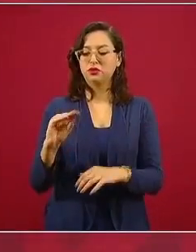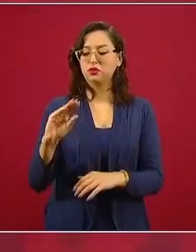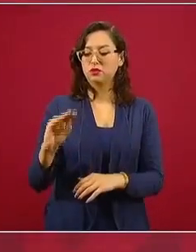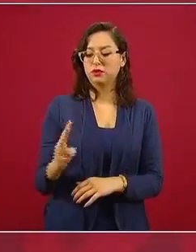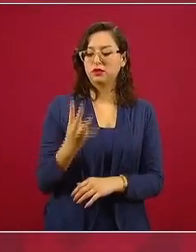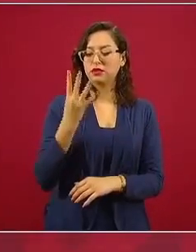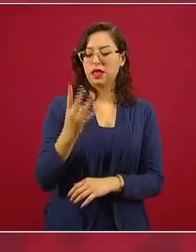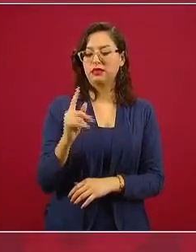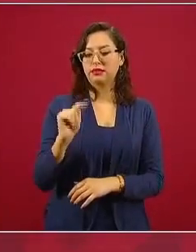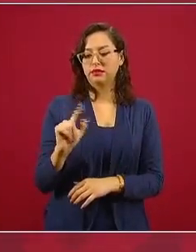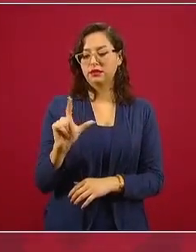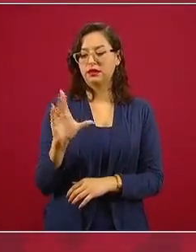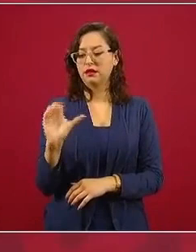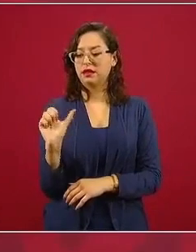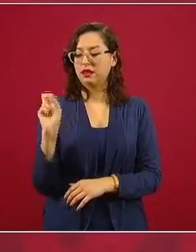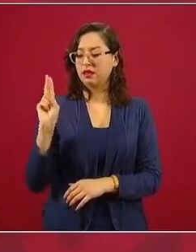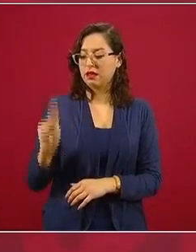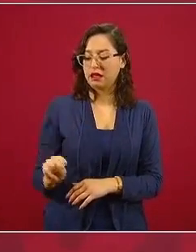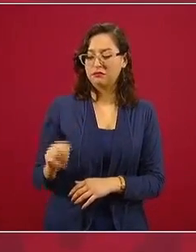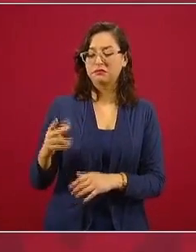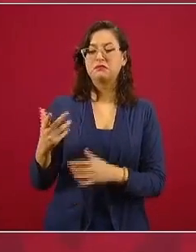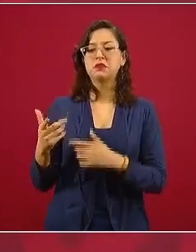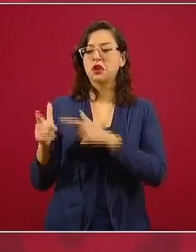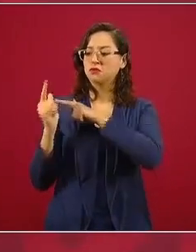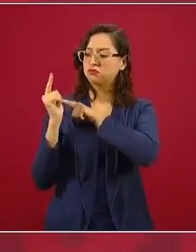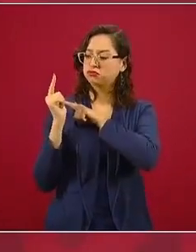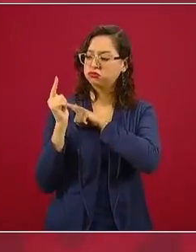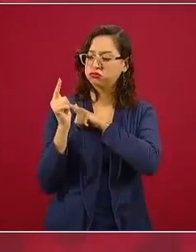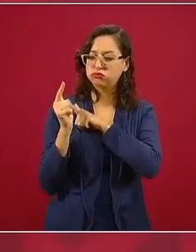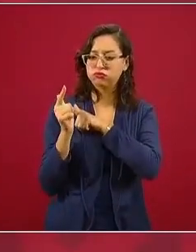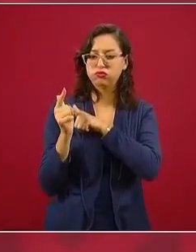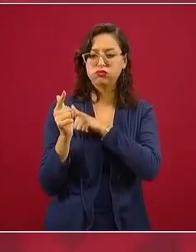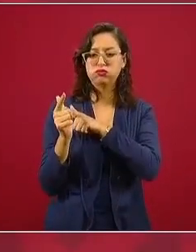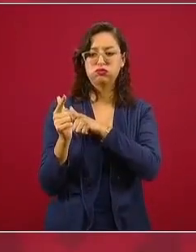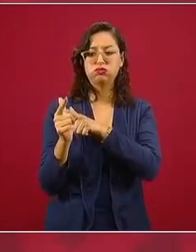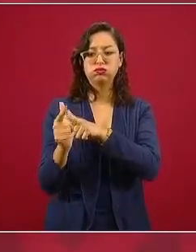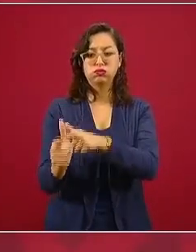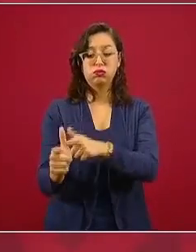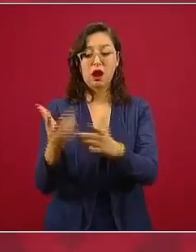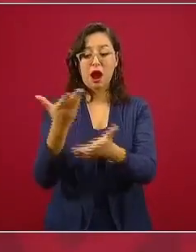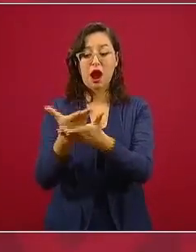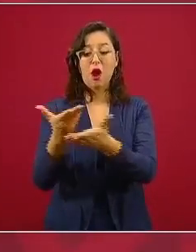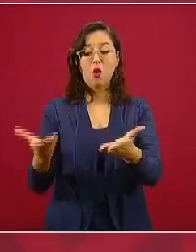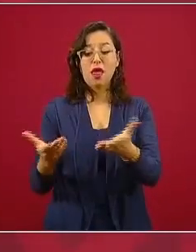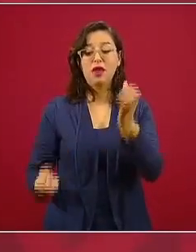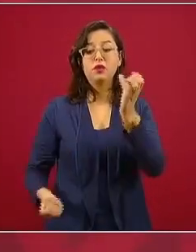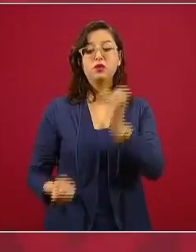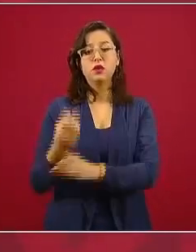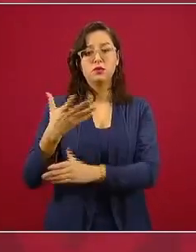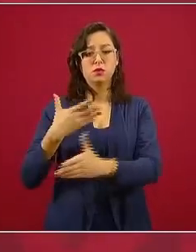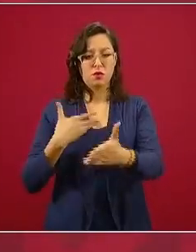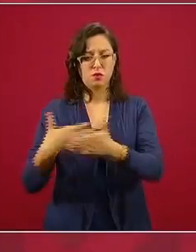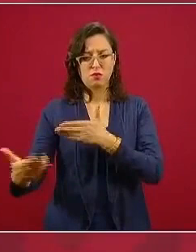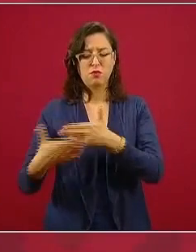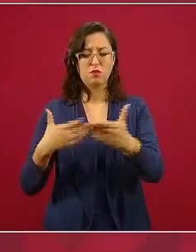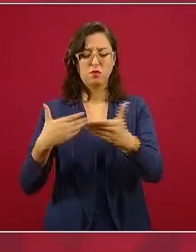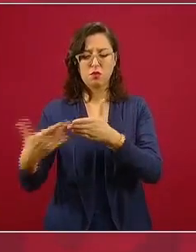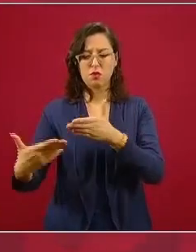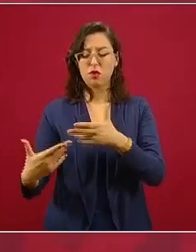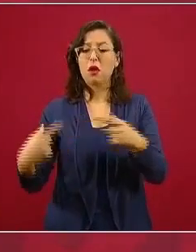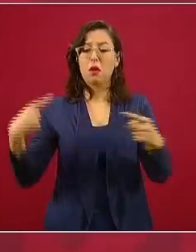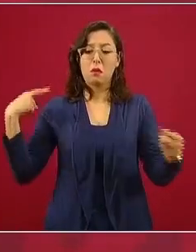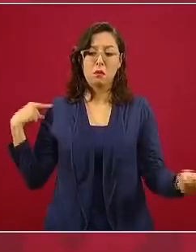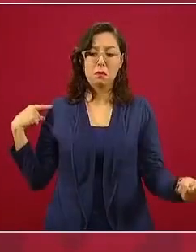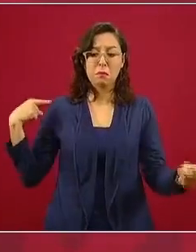1994, el Telecán. En ningún momento dejamos de tener en estos meses de negociación